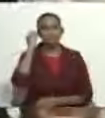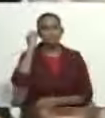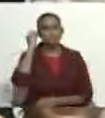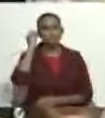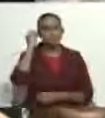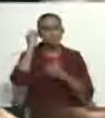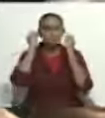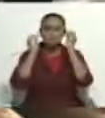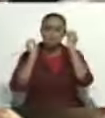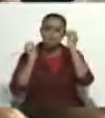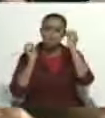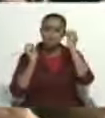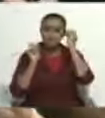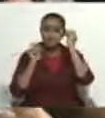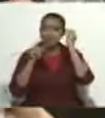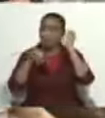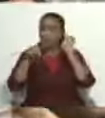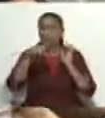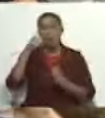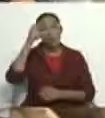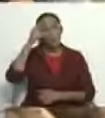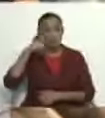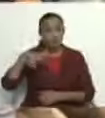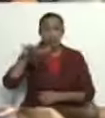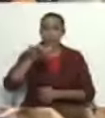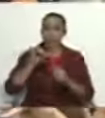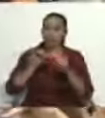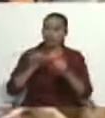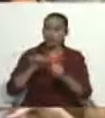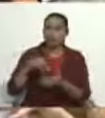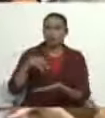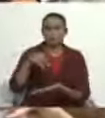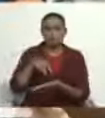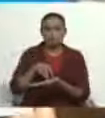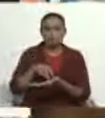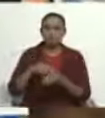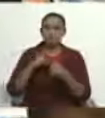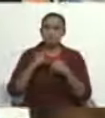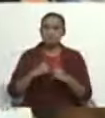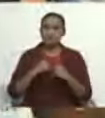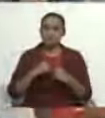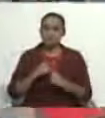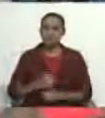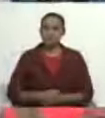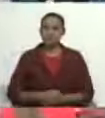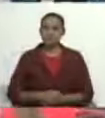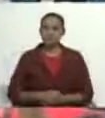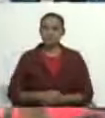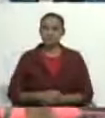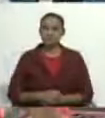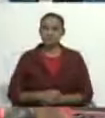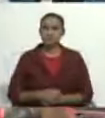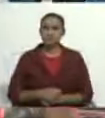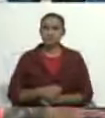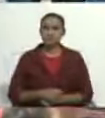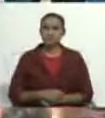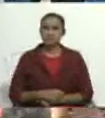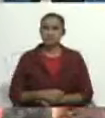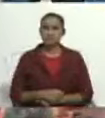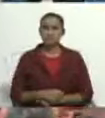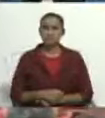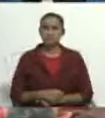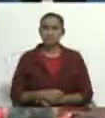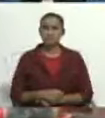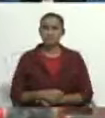Este es el pueblo que no se rinde. Hermano Nicolás, aquí estamos en Dabajuro. Nicolás ni sabe que yo ando por aquí.